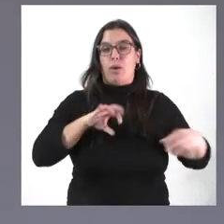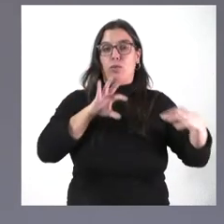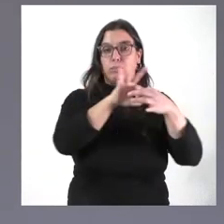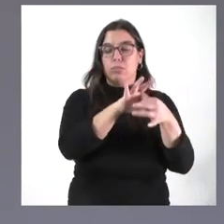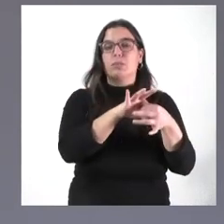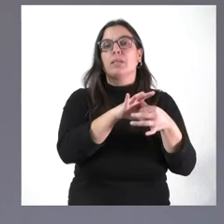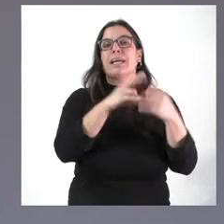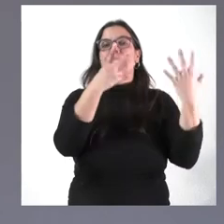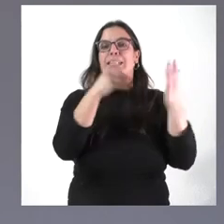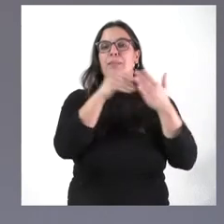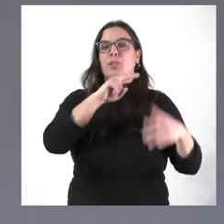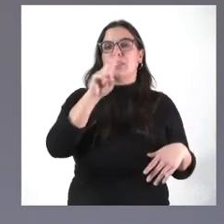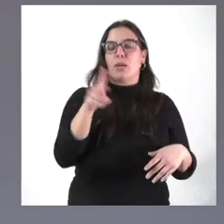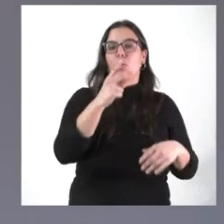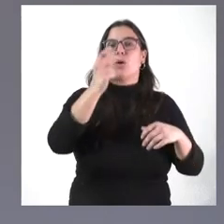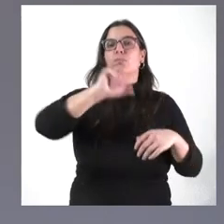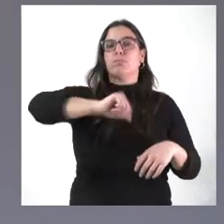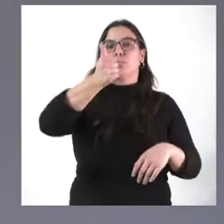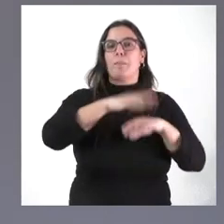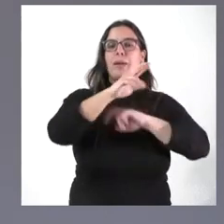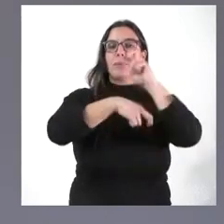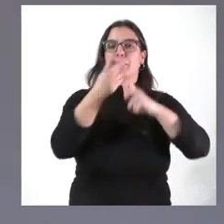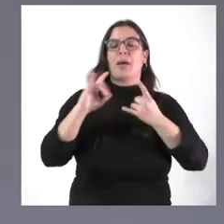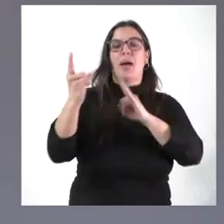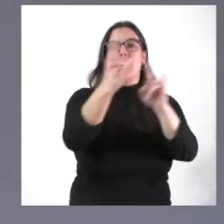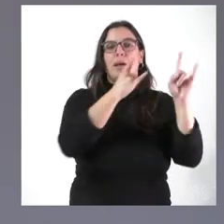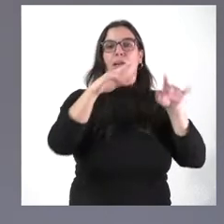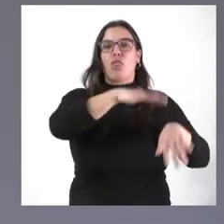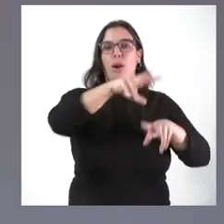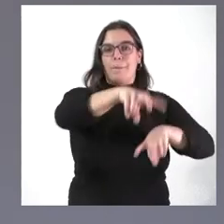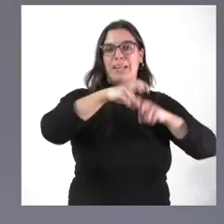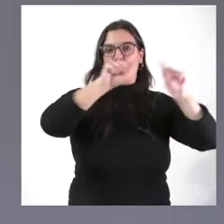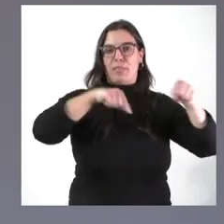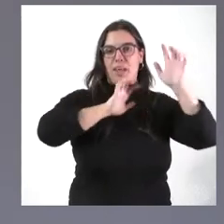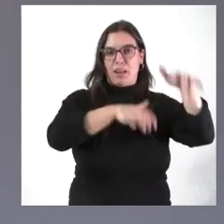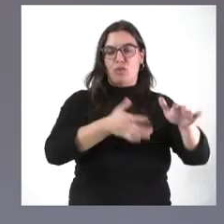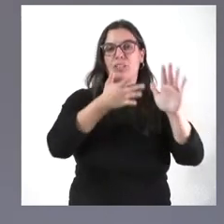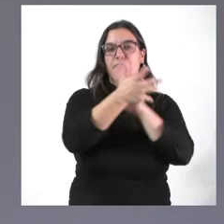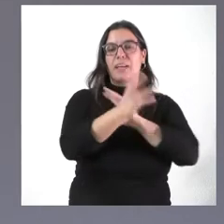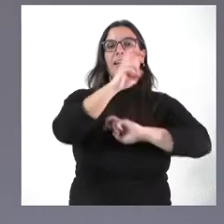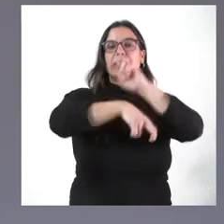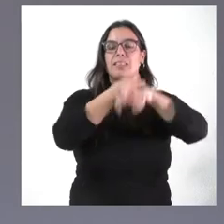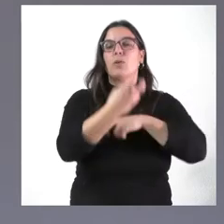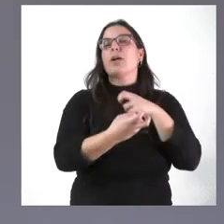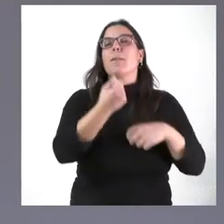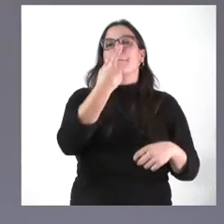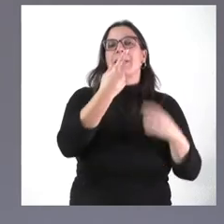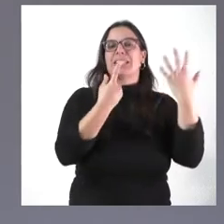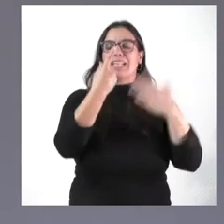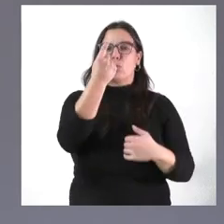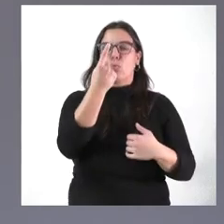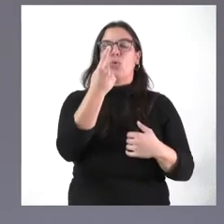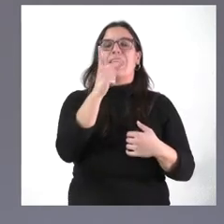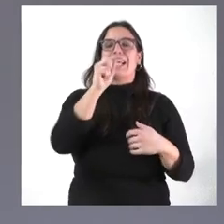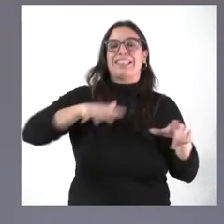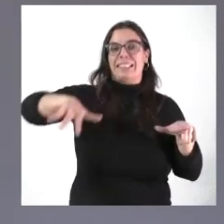70 millones de euros aprobados para la restauración Ambiental de espacios mineros en la provincia de León estamos hablando en la restauración de 1061 hectáreas